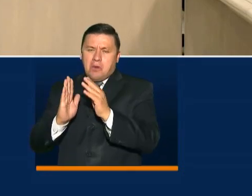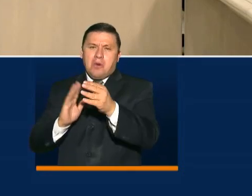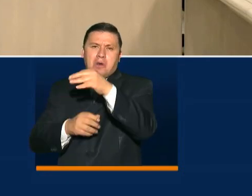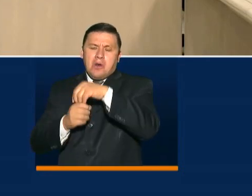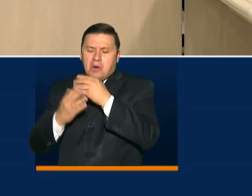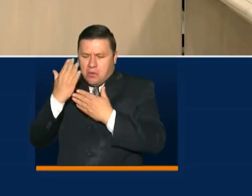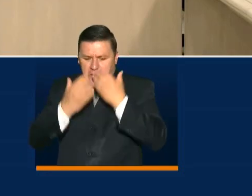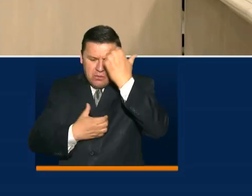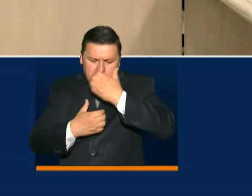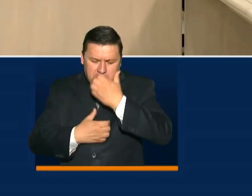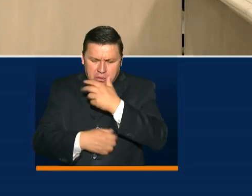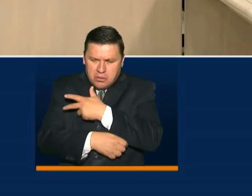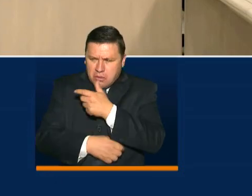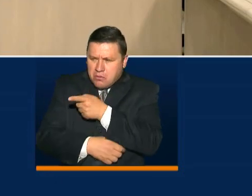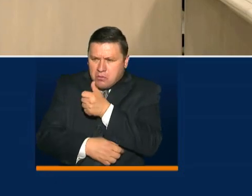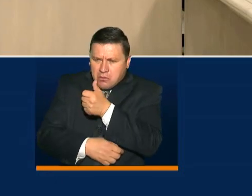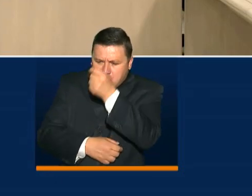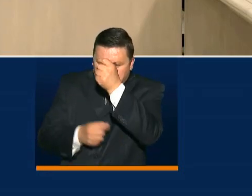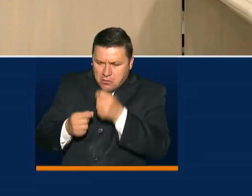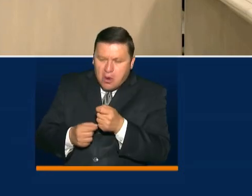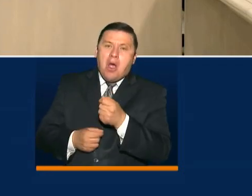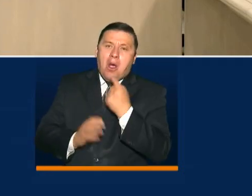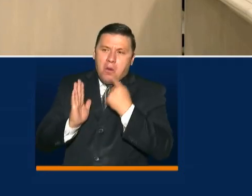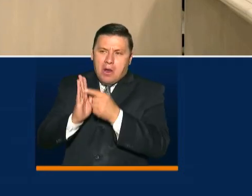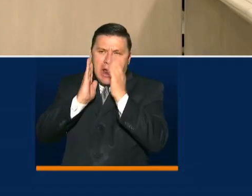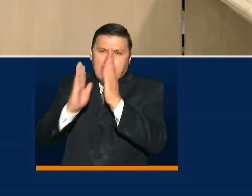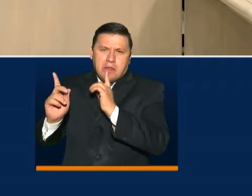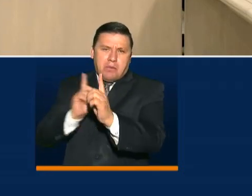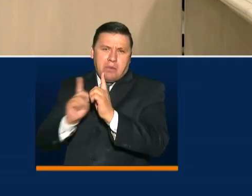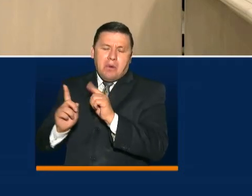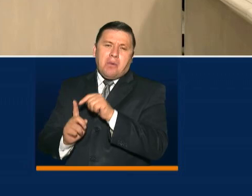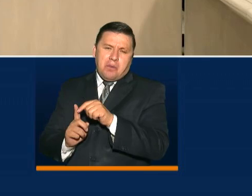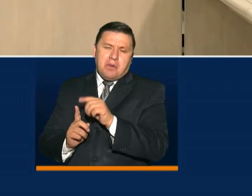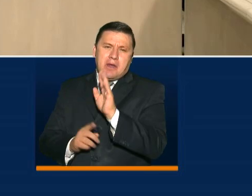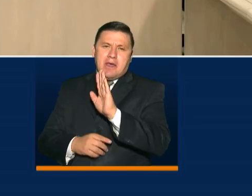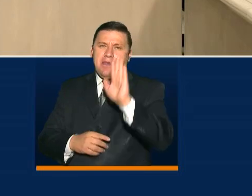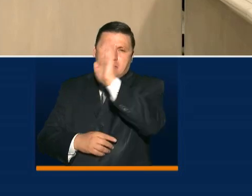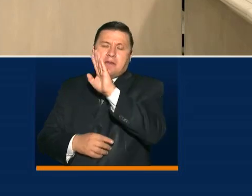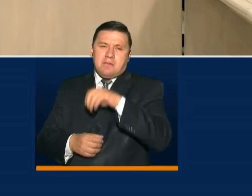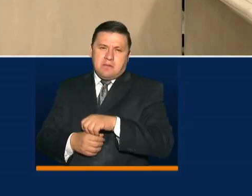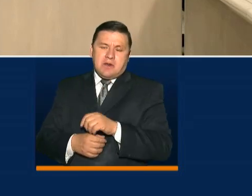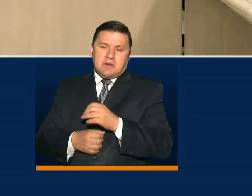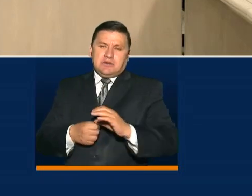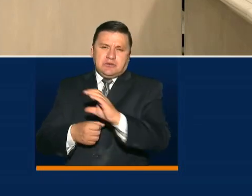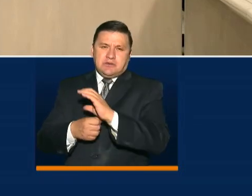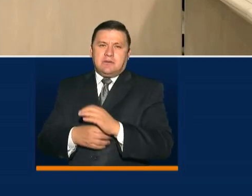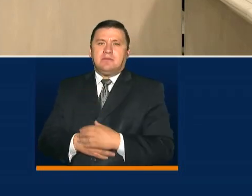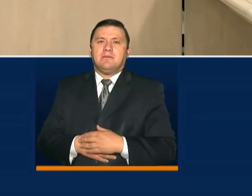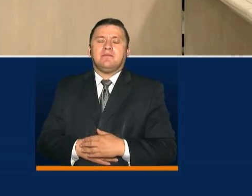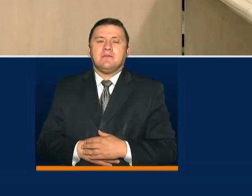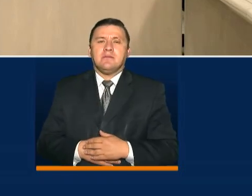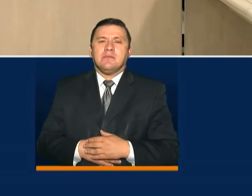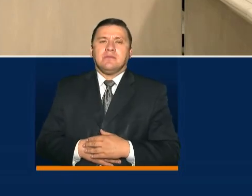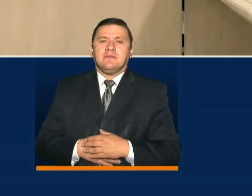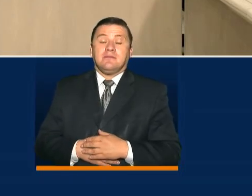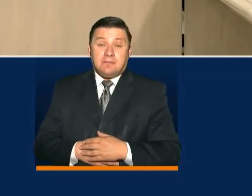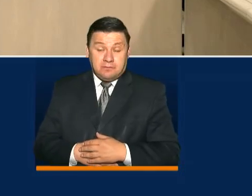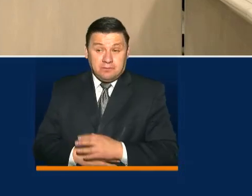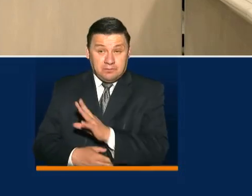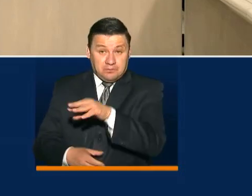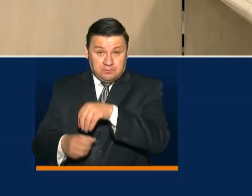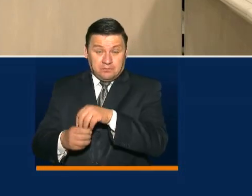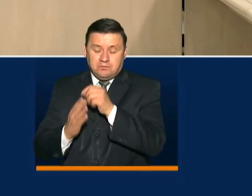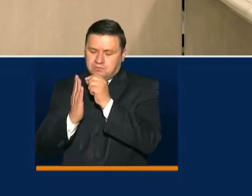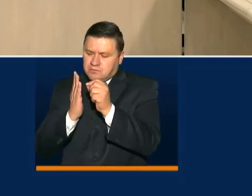aplicación de pruebas y de integración de un modelo de atención a nivel del departamento y a nivel de la ciudad. Dentro de